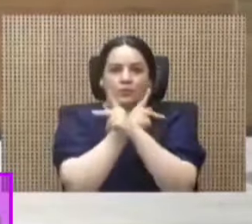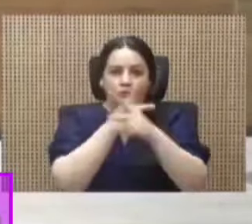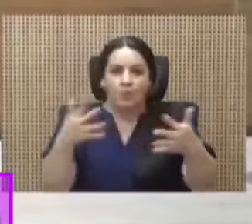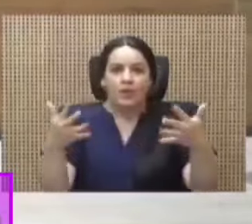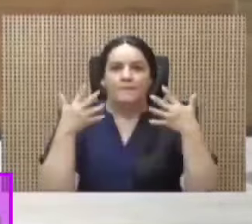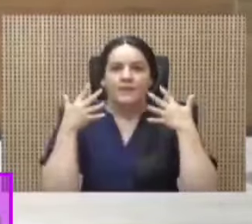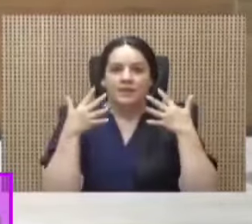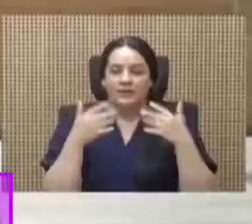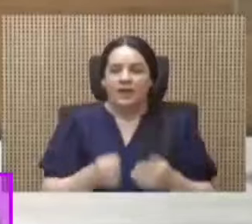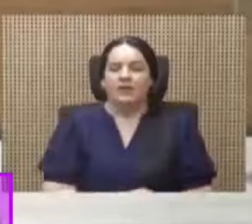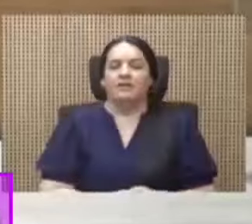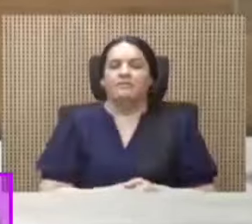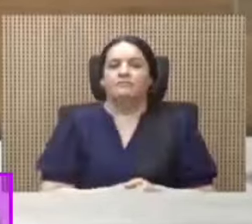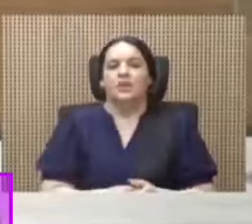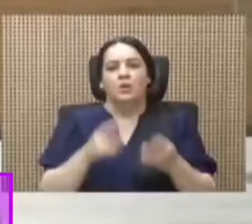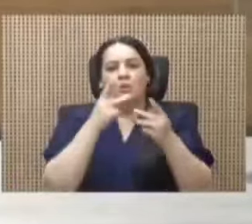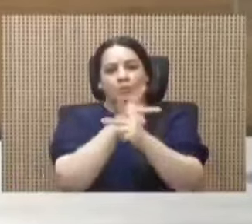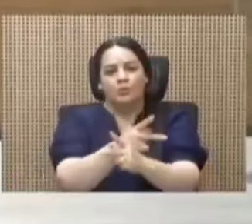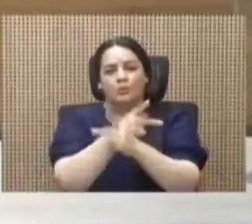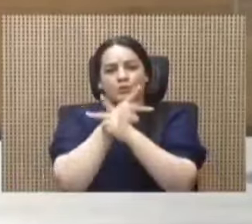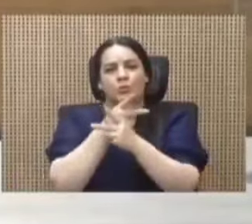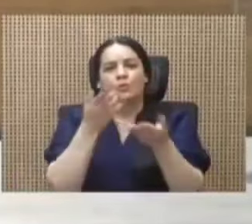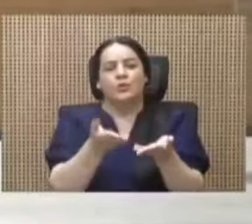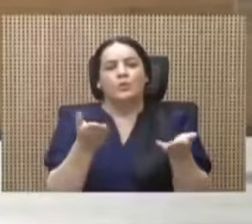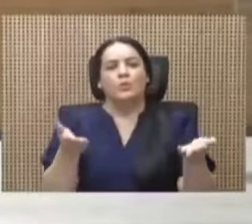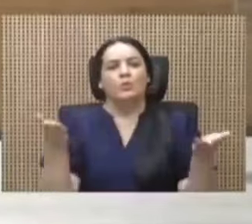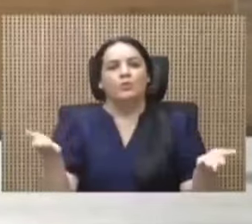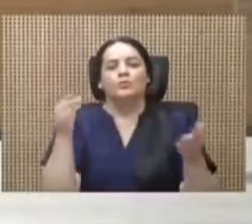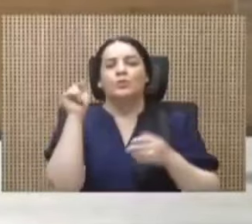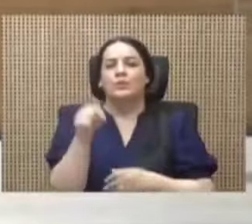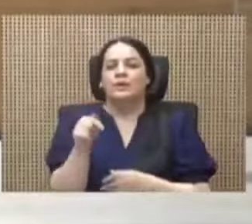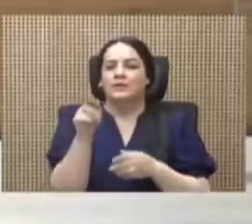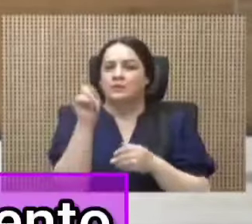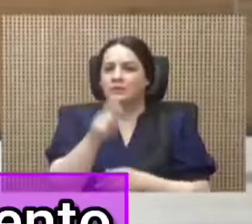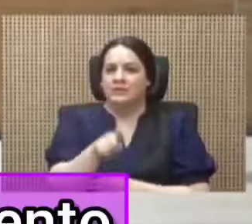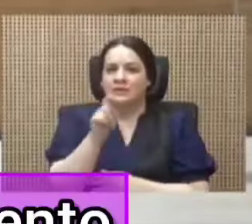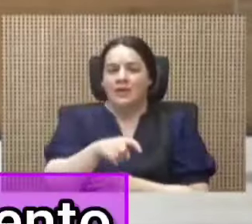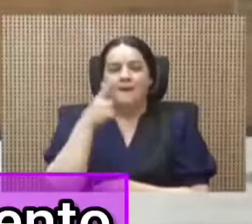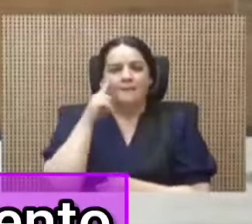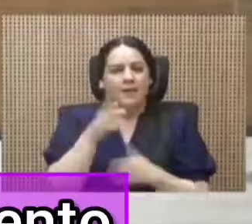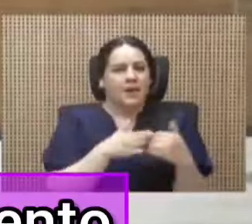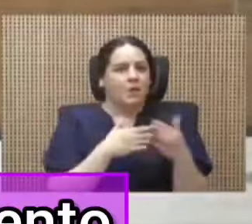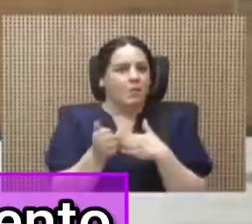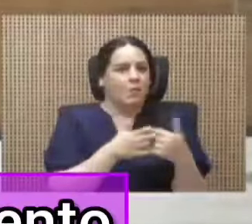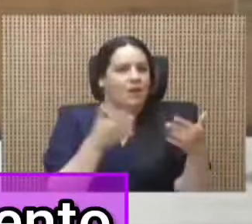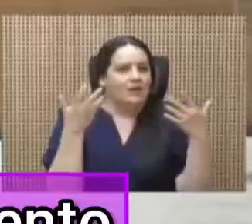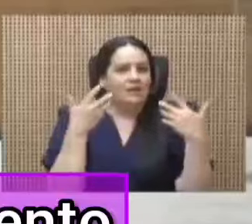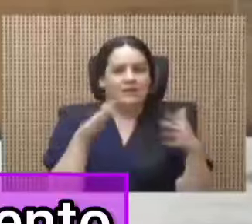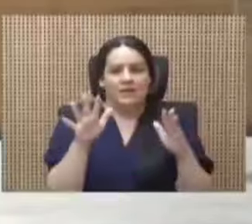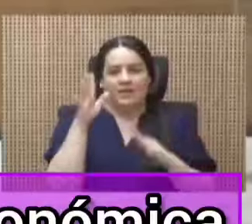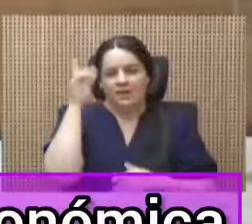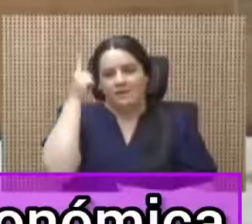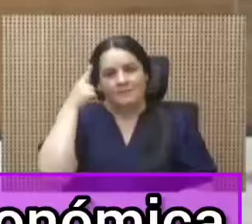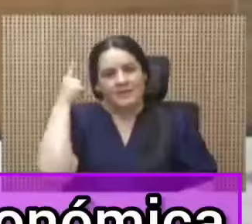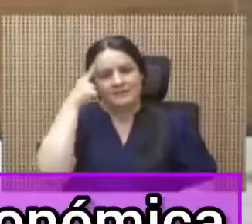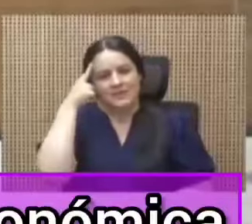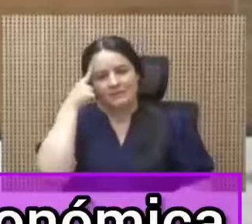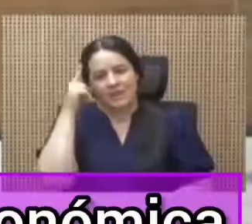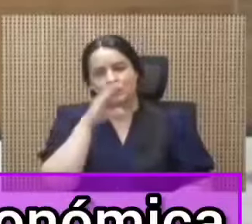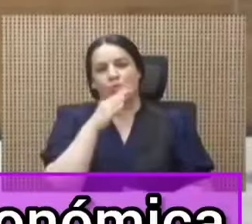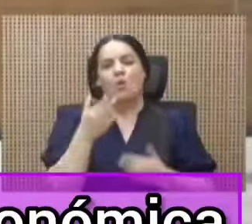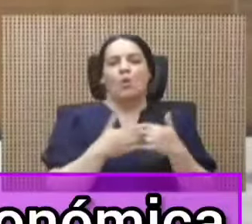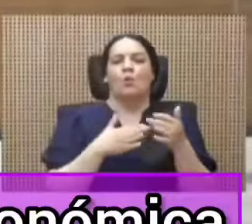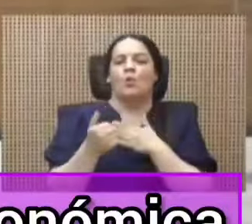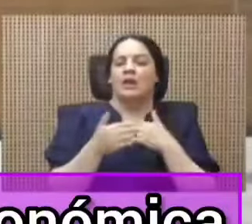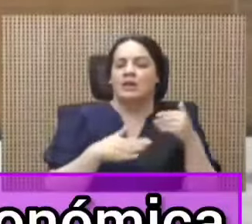de protección de aquellos recursos que son necesarios para cualquier base cualquier pensamiento cualquier sueño que se